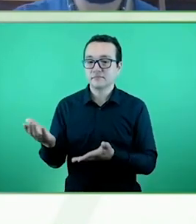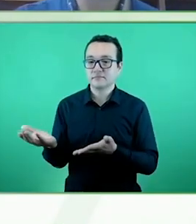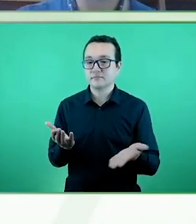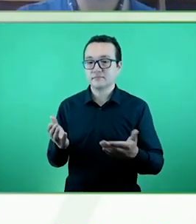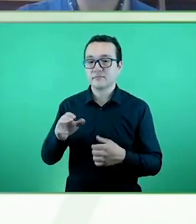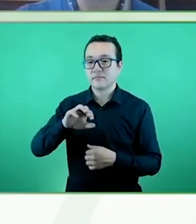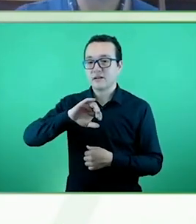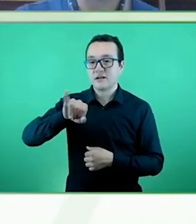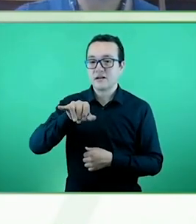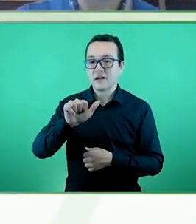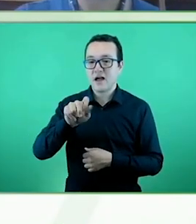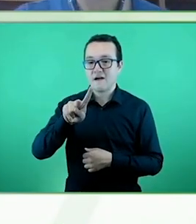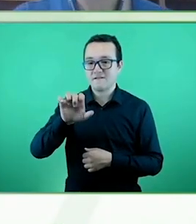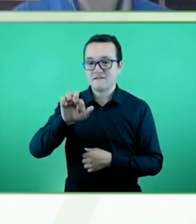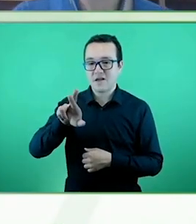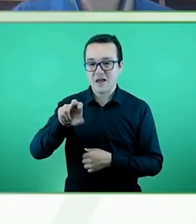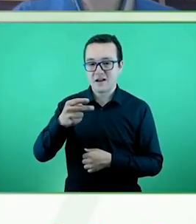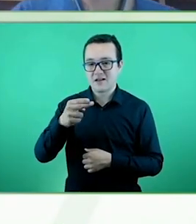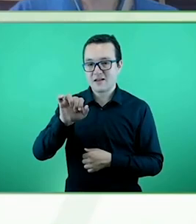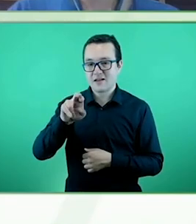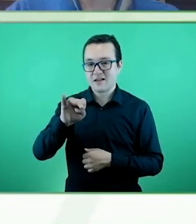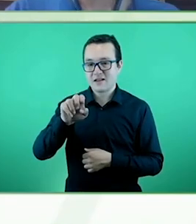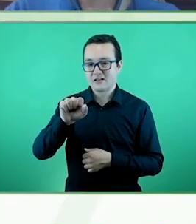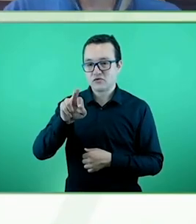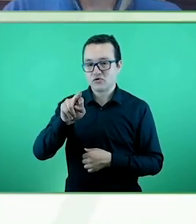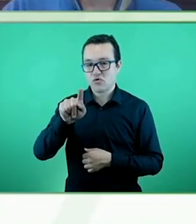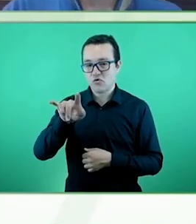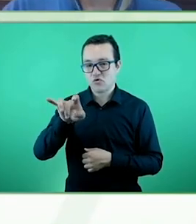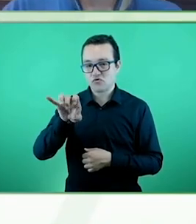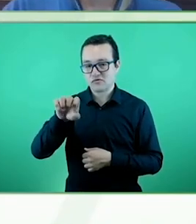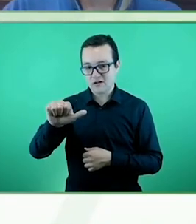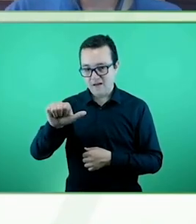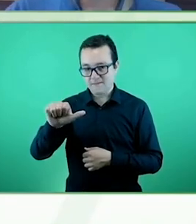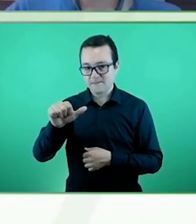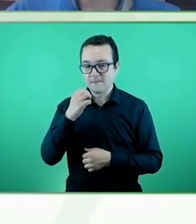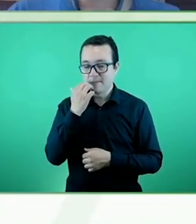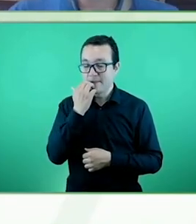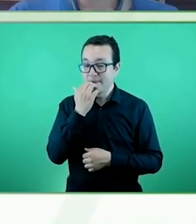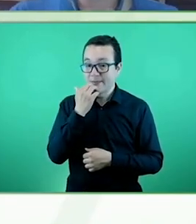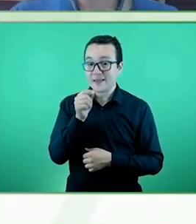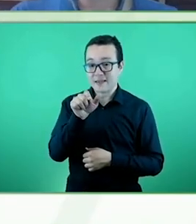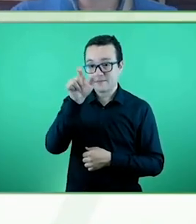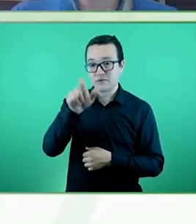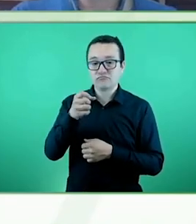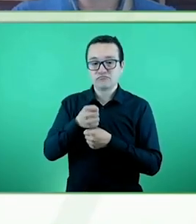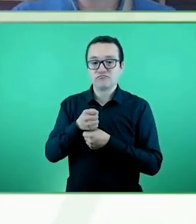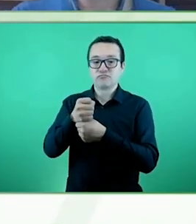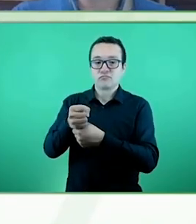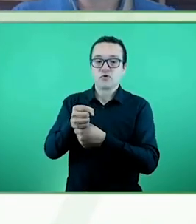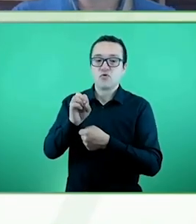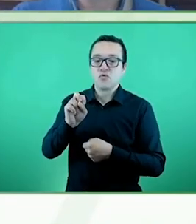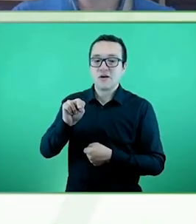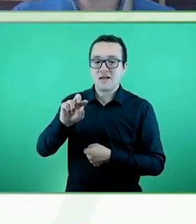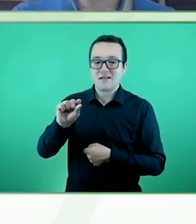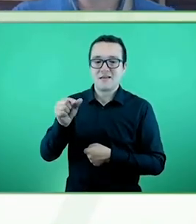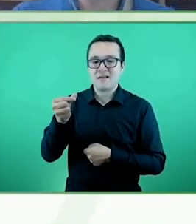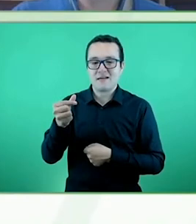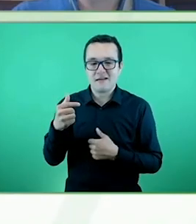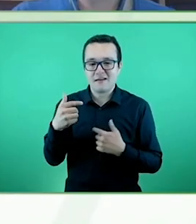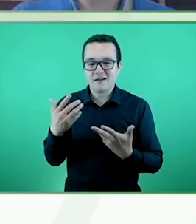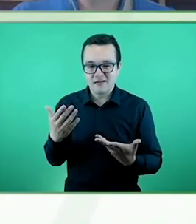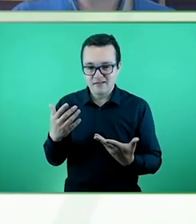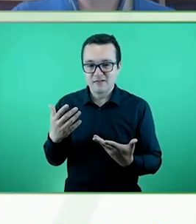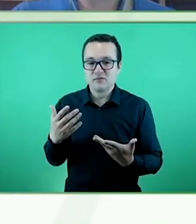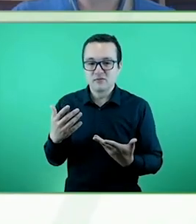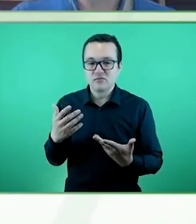Como les comenté anteriormente, Javier representa a la ONG Rebrota. Ellos trabajan en el sur de Chile, de la mano de